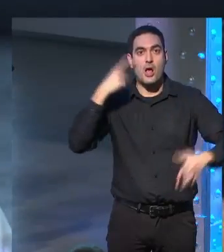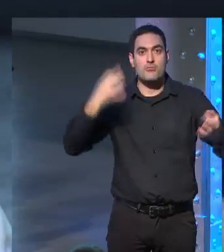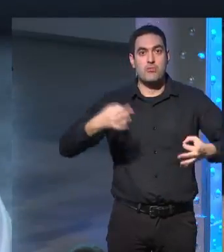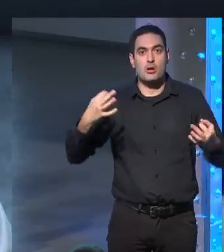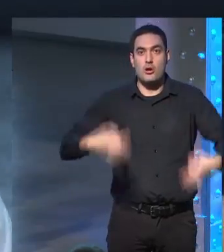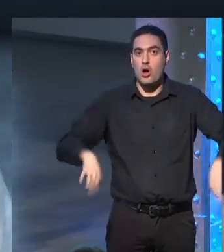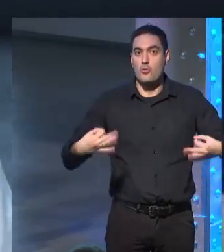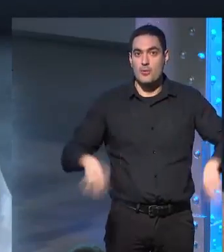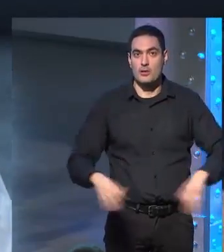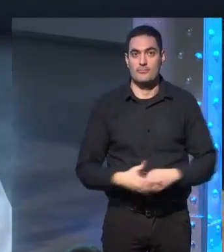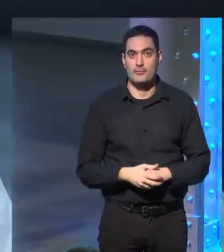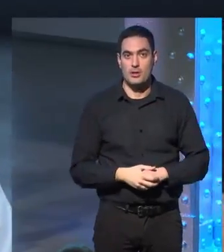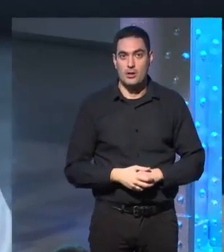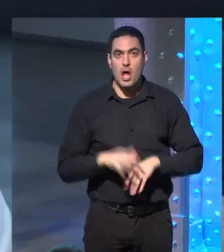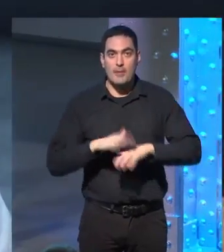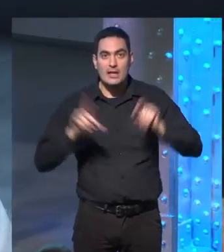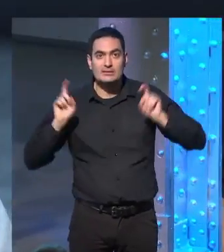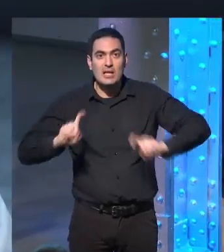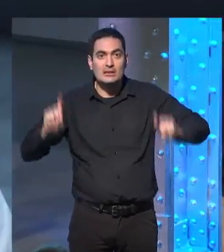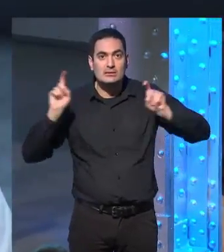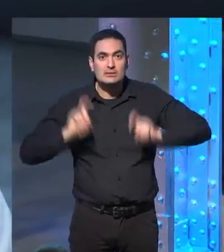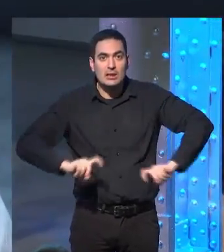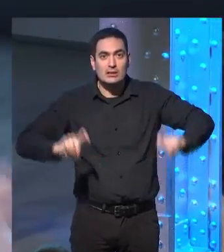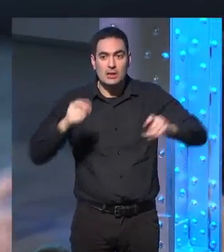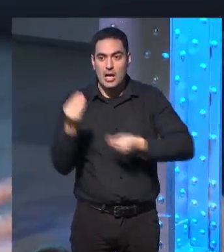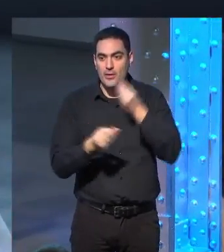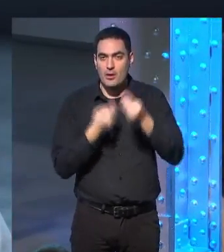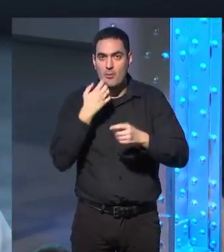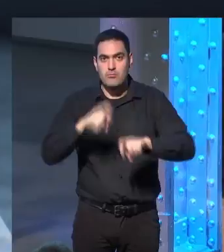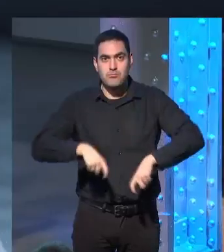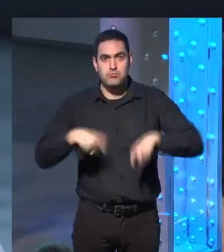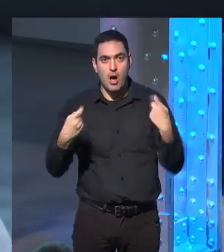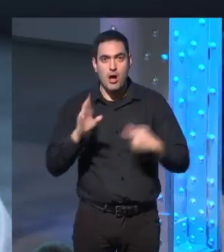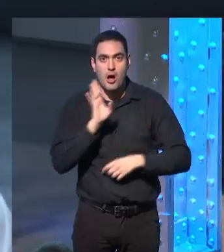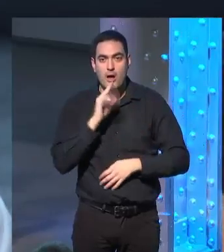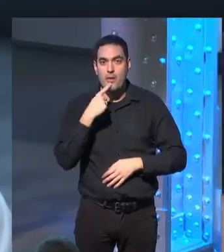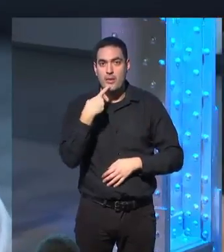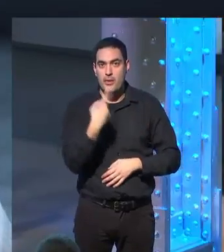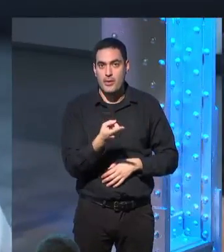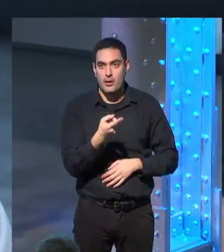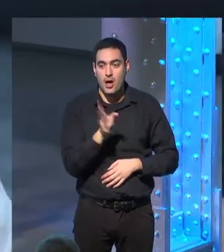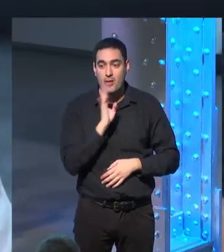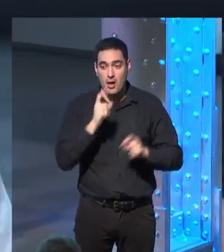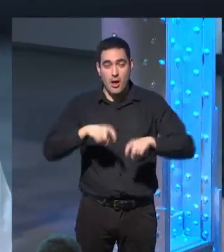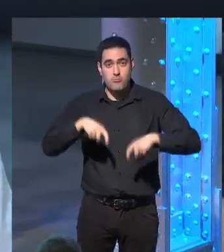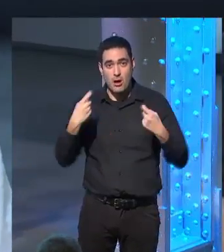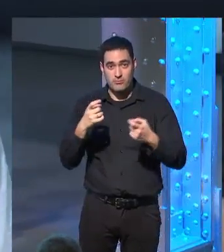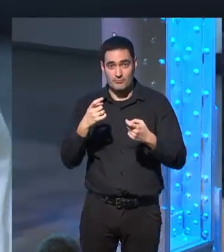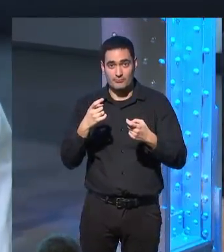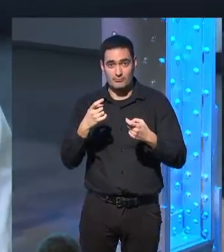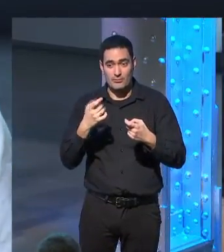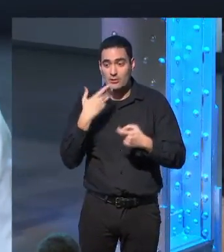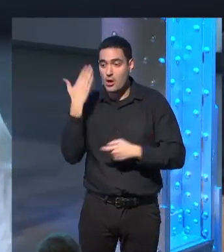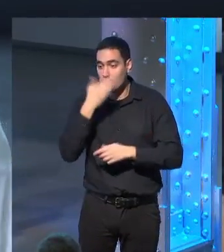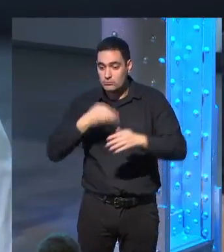es normal y no para enseñarles haciendo una brecha, como decíais antes, ¿no? Por la cual el niño se encuentra, que cuando